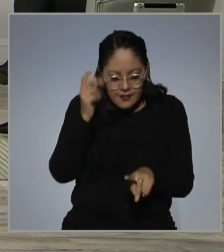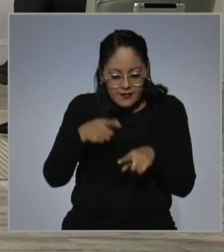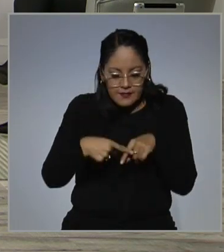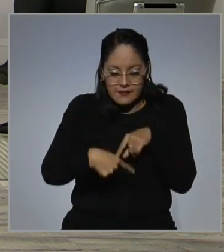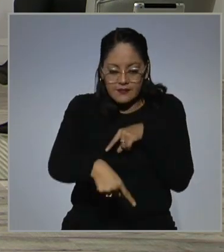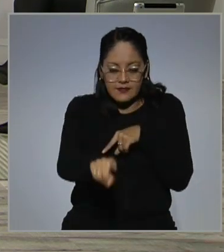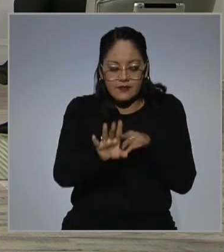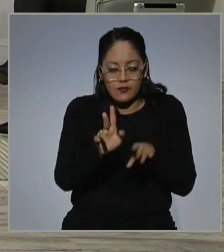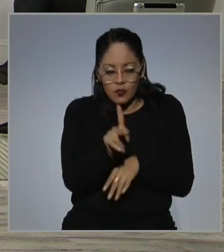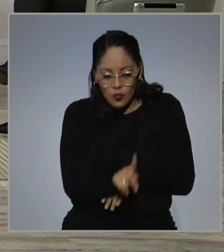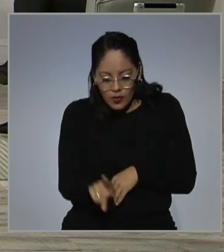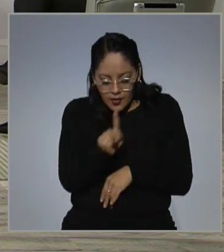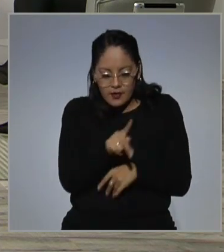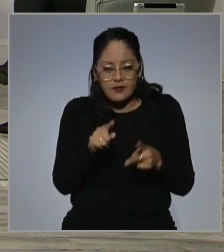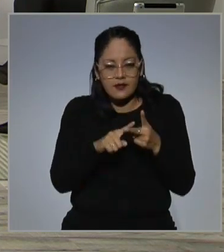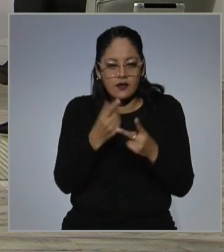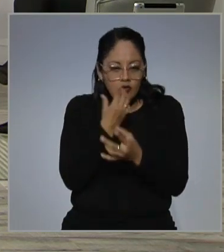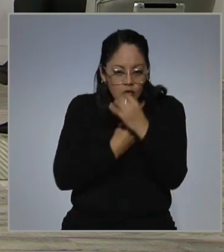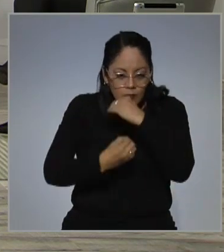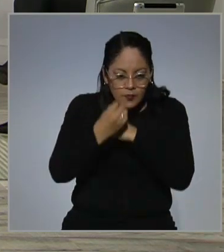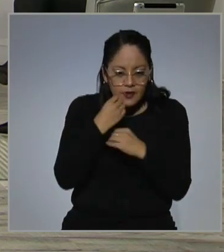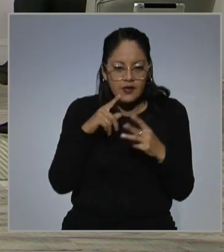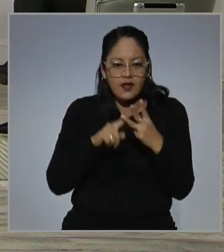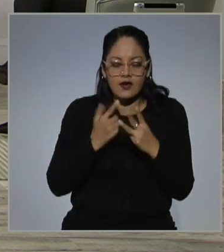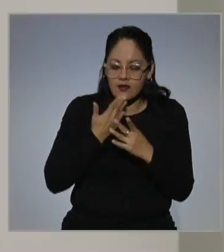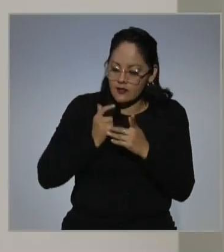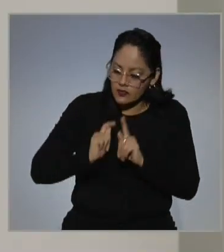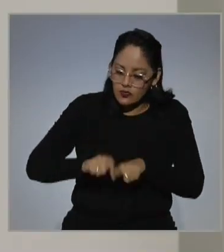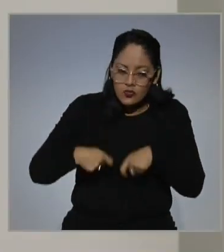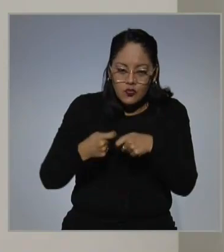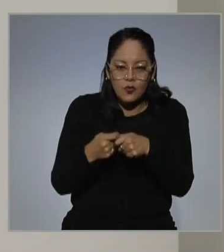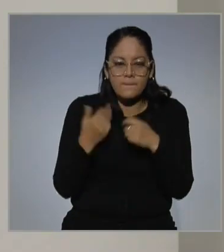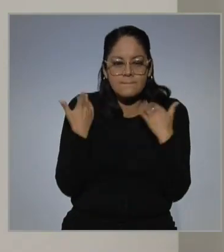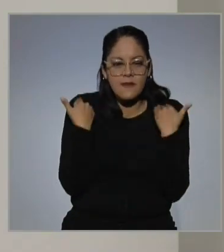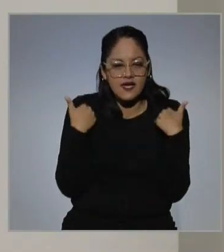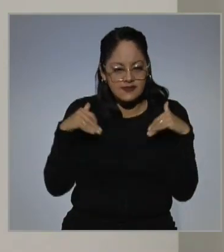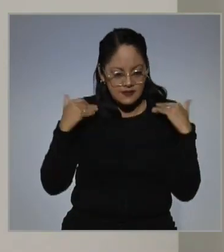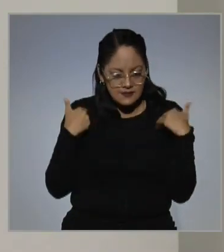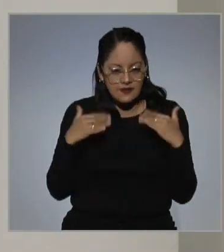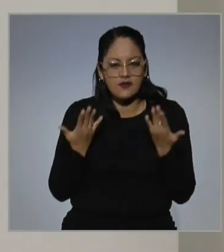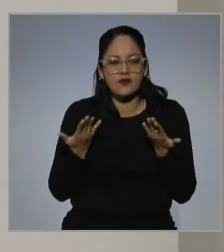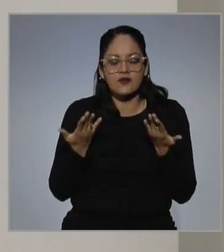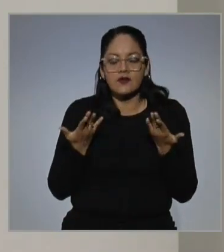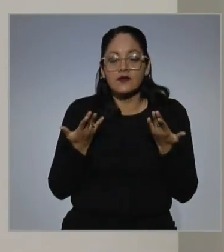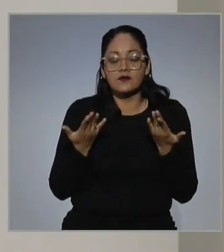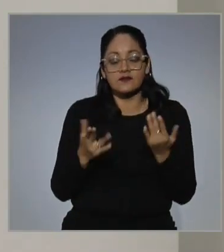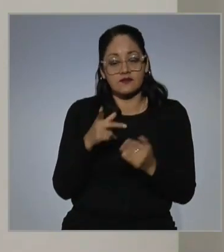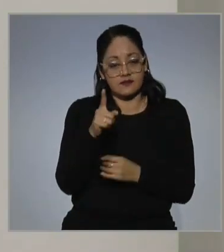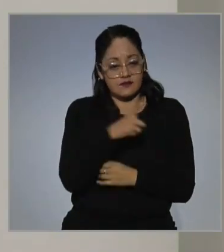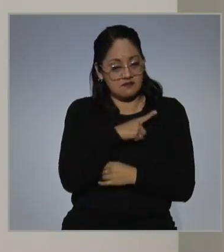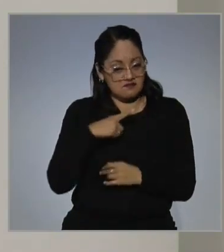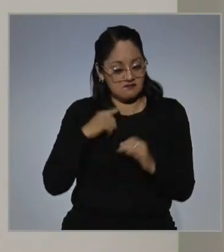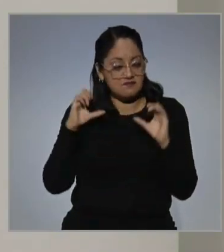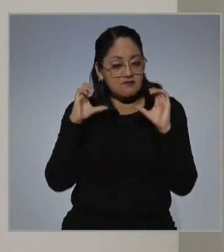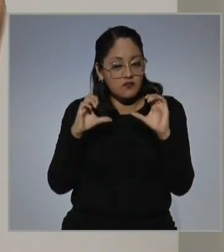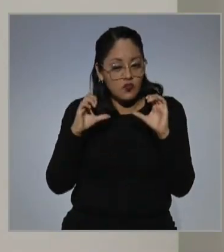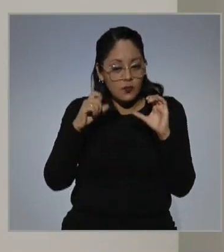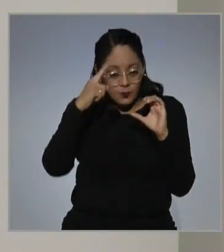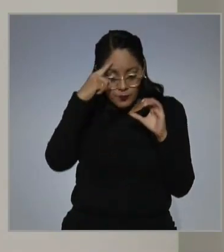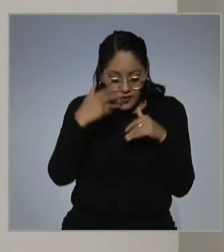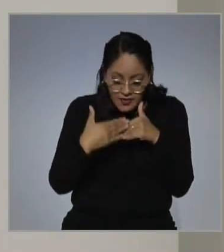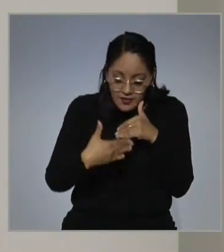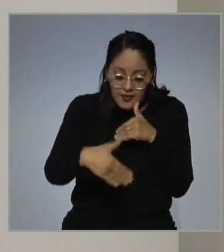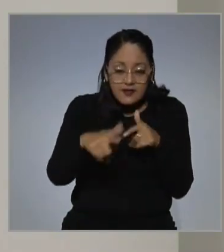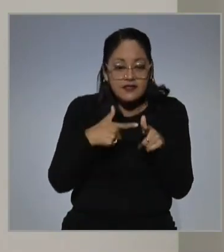donde va, del pueblito, la comida, la tradición, el paseo. Entonces, bueno, hay que cuidar eso para